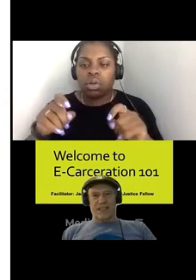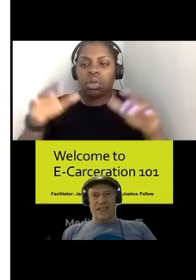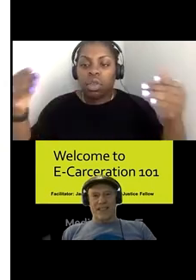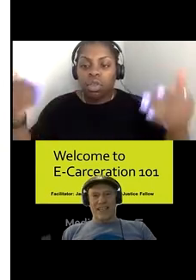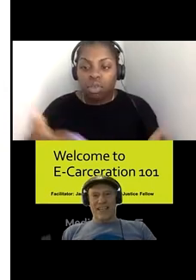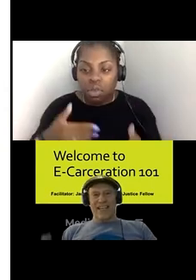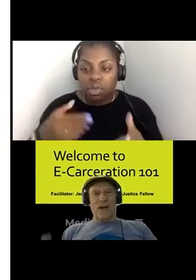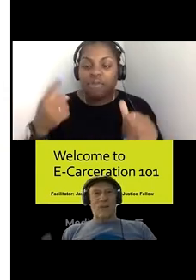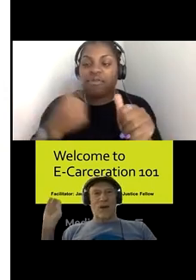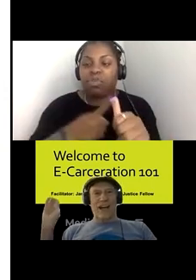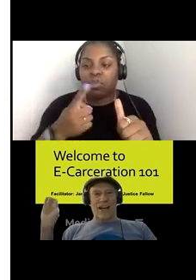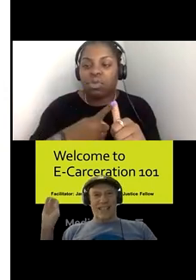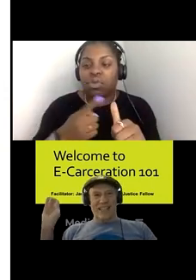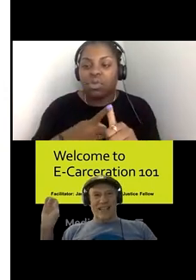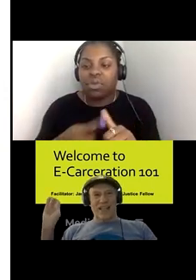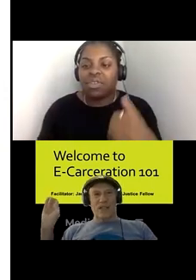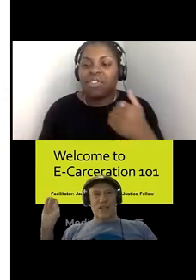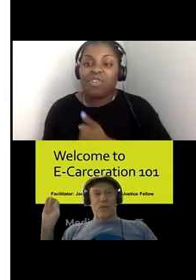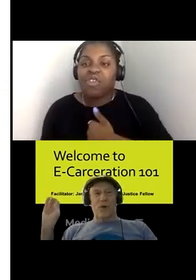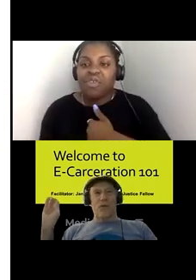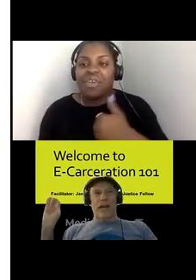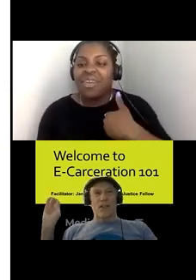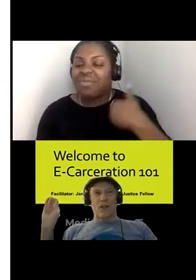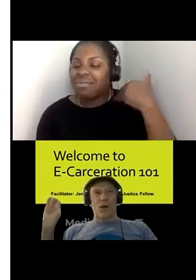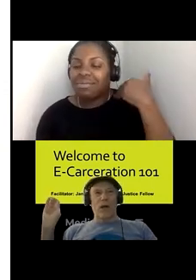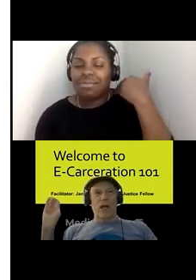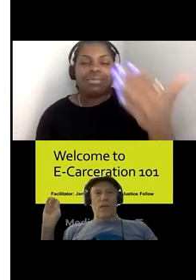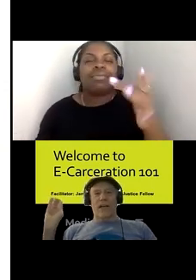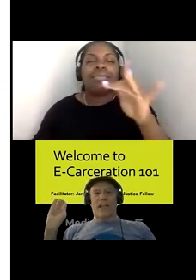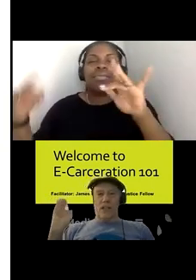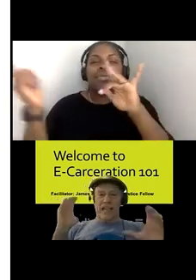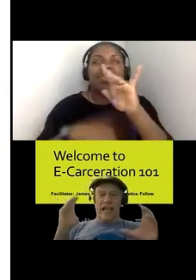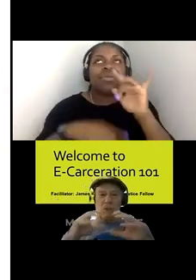Antes de hacer eso, nos tenemos que presentar.